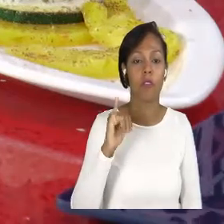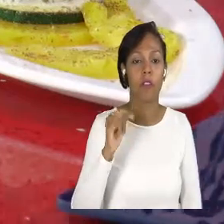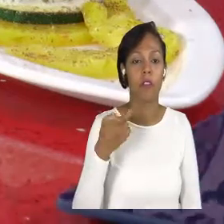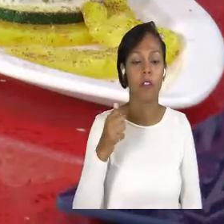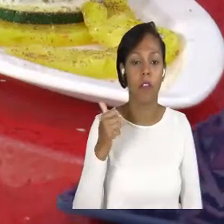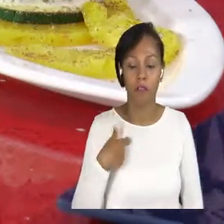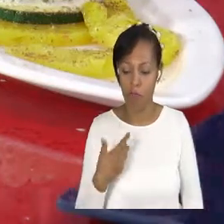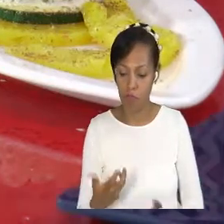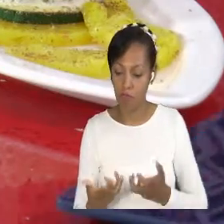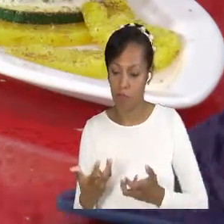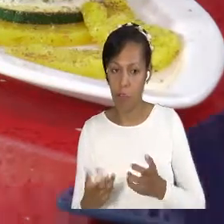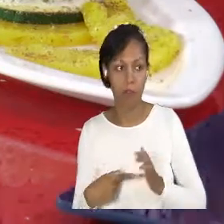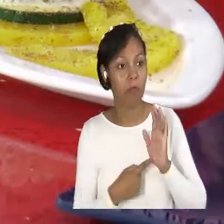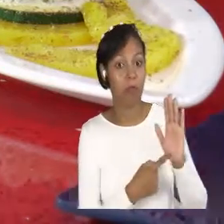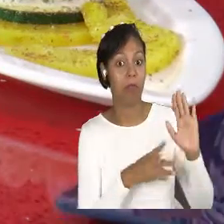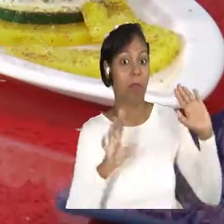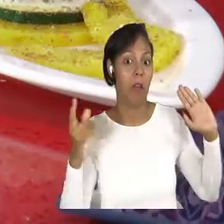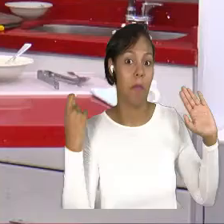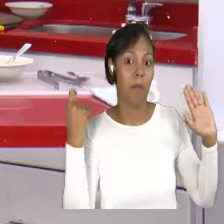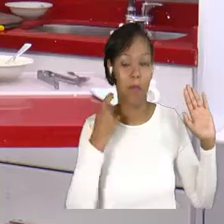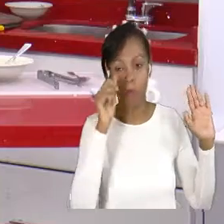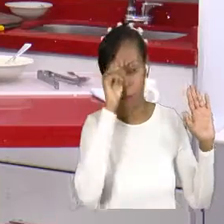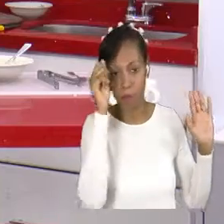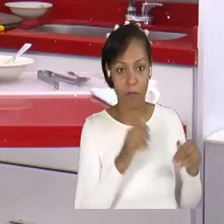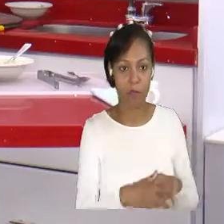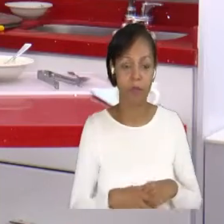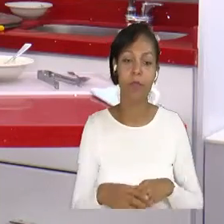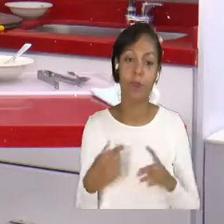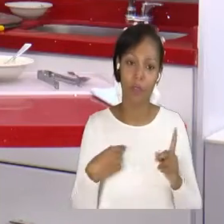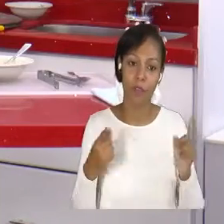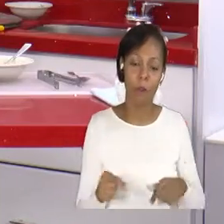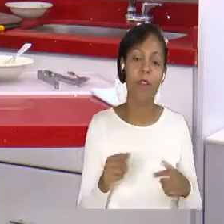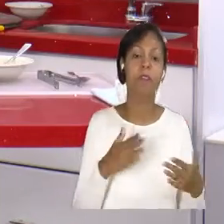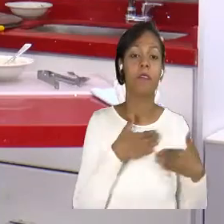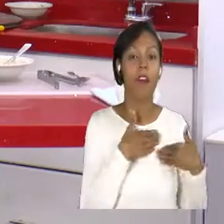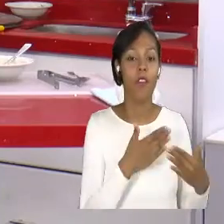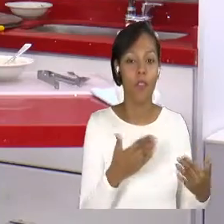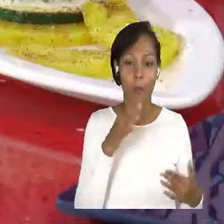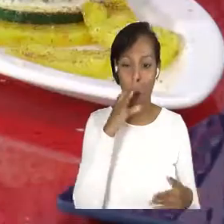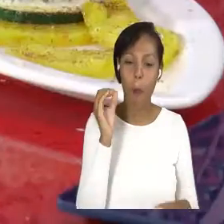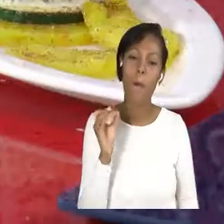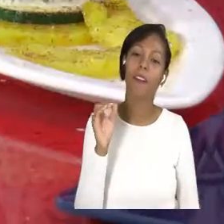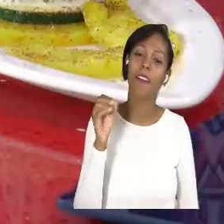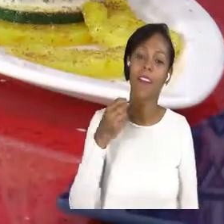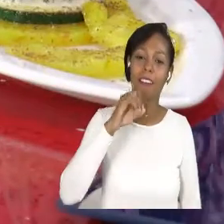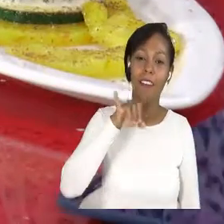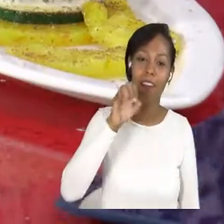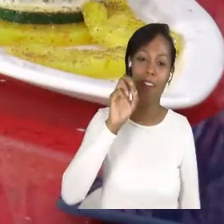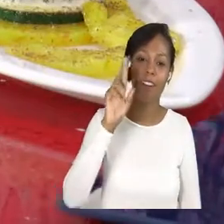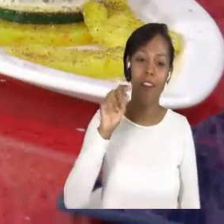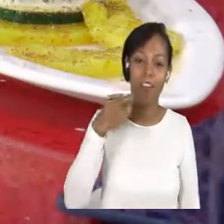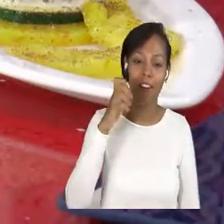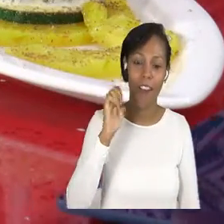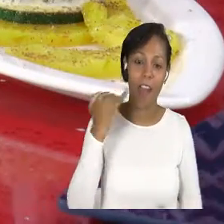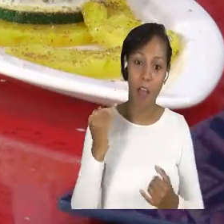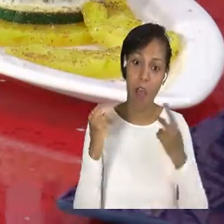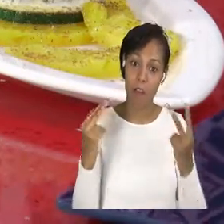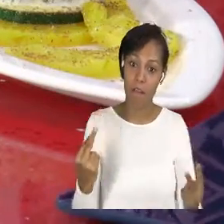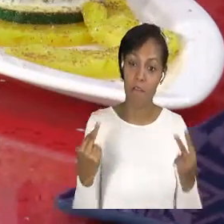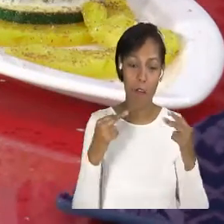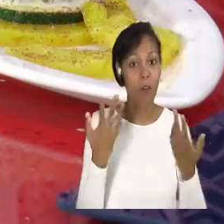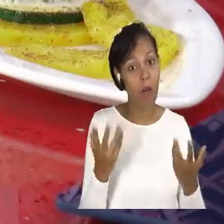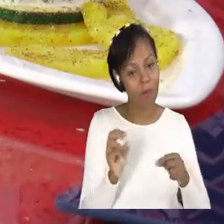entonces, yo también quiero que saludemos precisamente a nuestro querido amigo Jorgito Caicedo, nuestro amigo periodista que se encuentra viéndonos a esta hora a través de